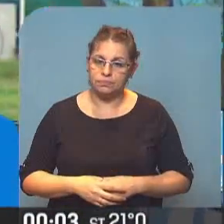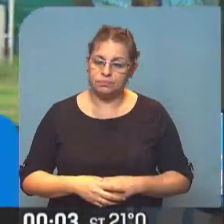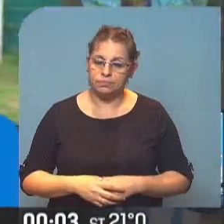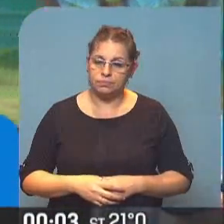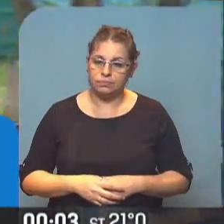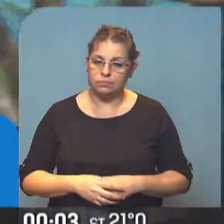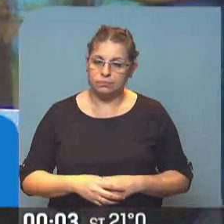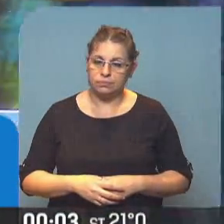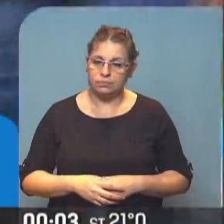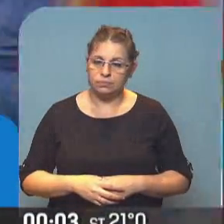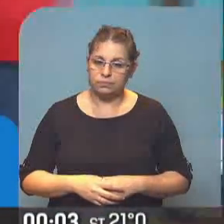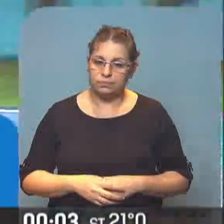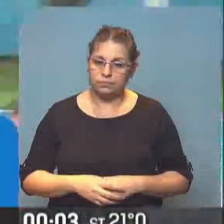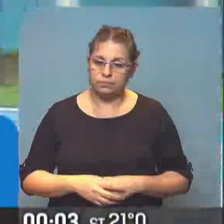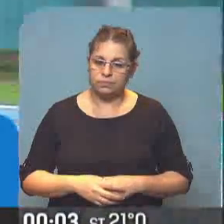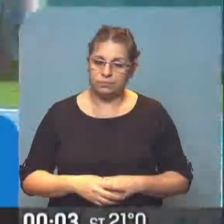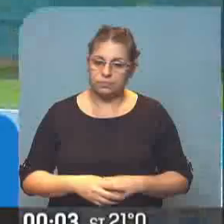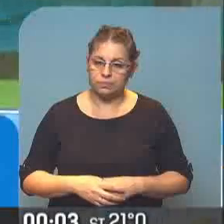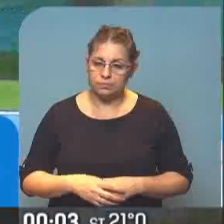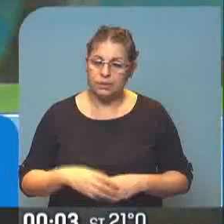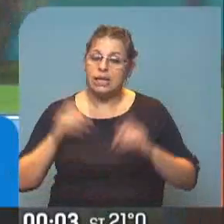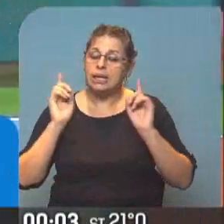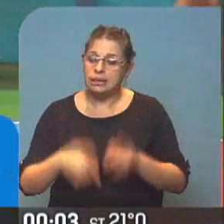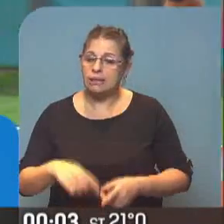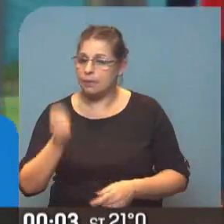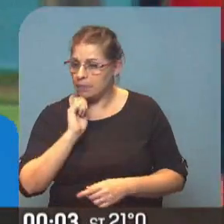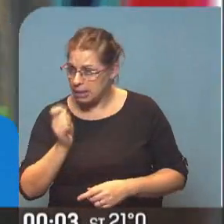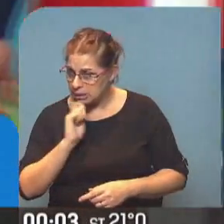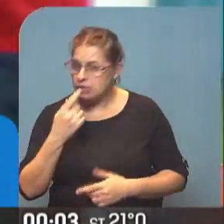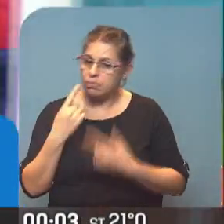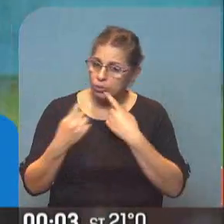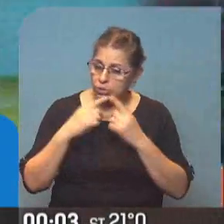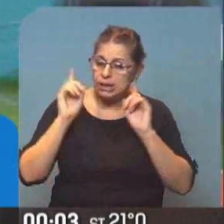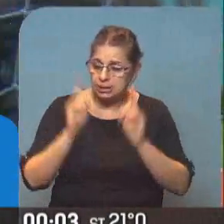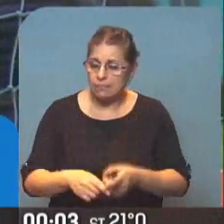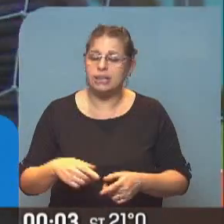una apertura hacia la prensa y luego sí, la